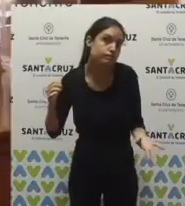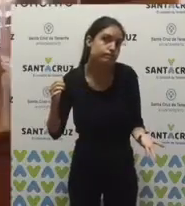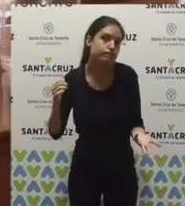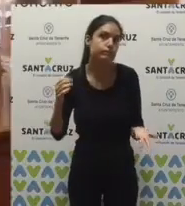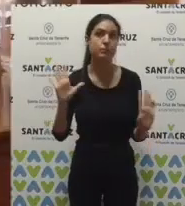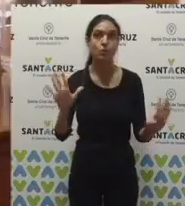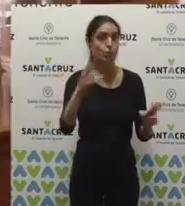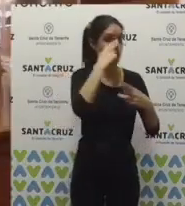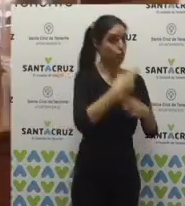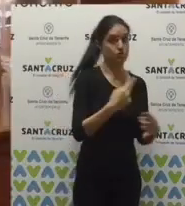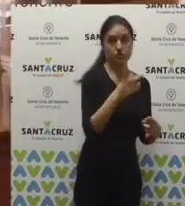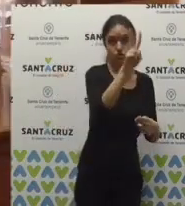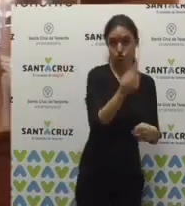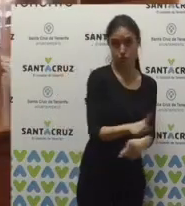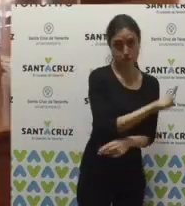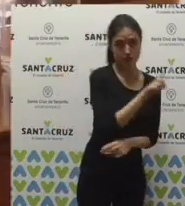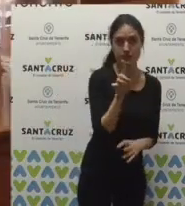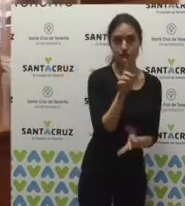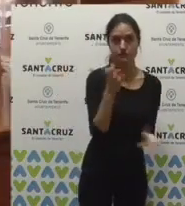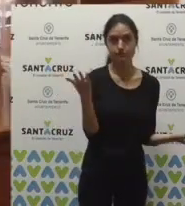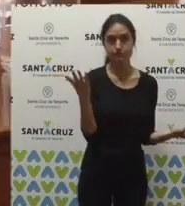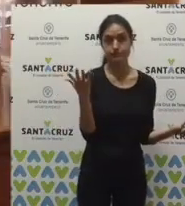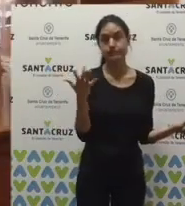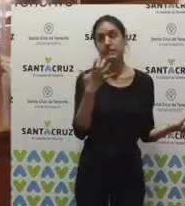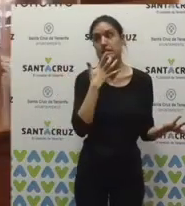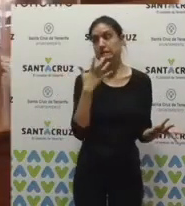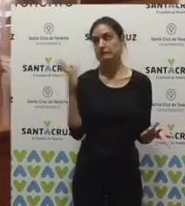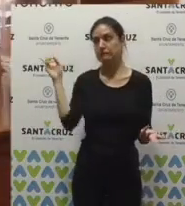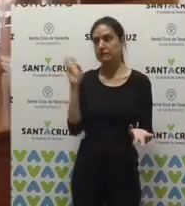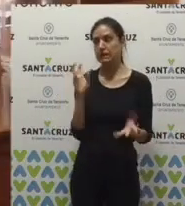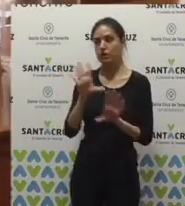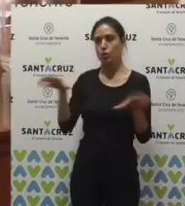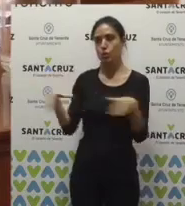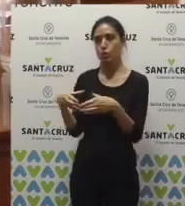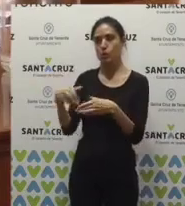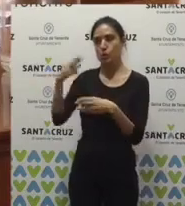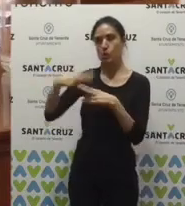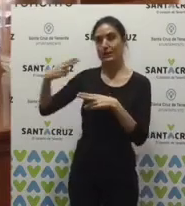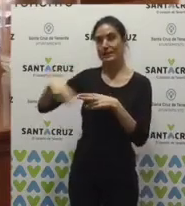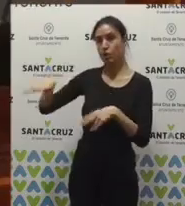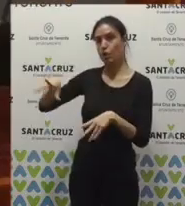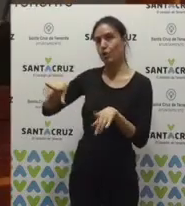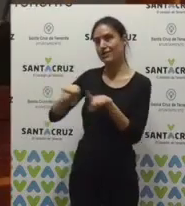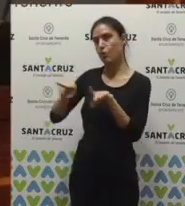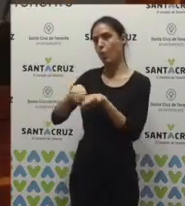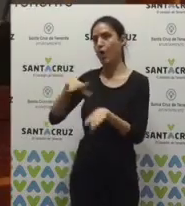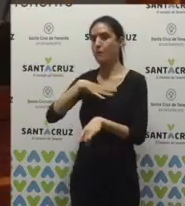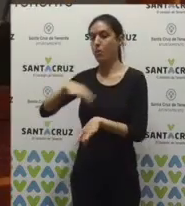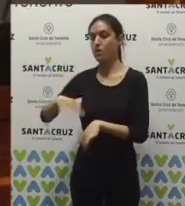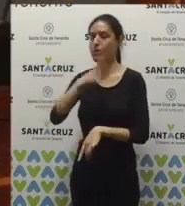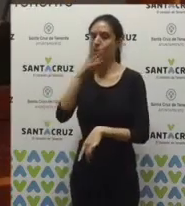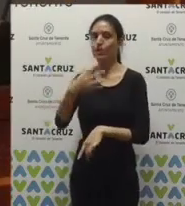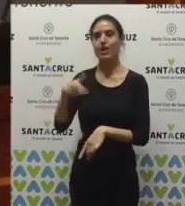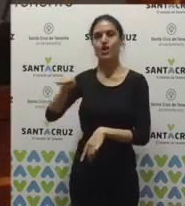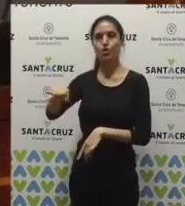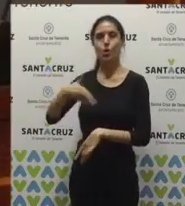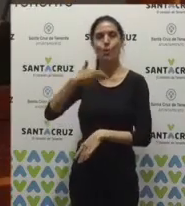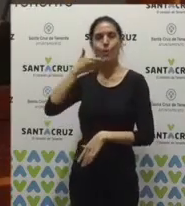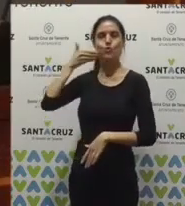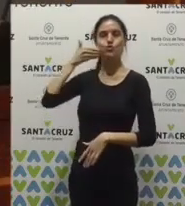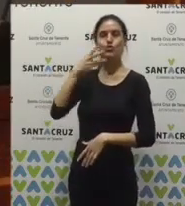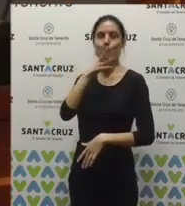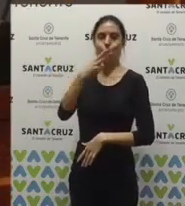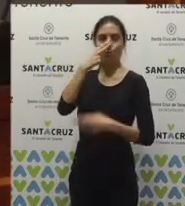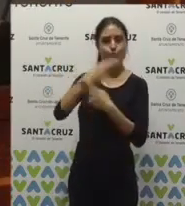públicas desde luego viniendo de un partido político como podemos que parece que se le llena la boca cuando dice la palabra público desde luego a